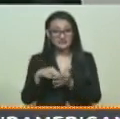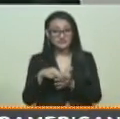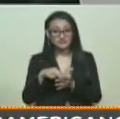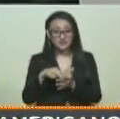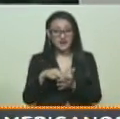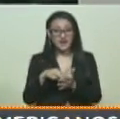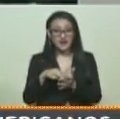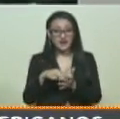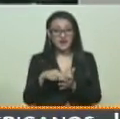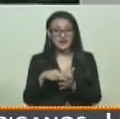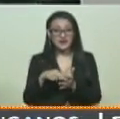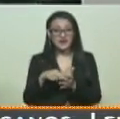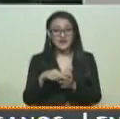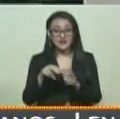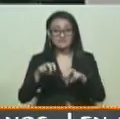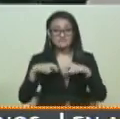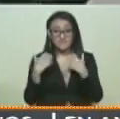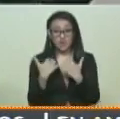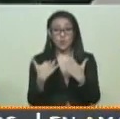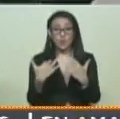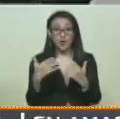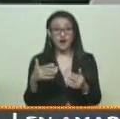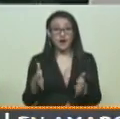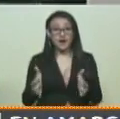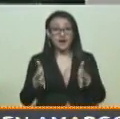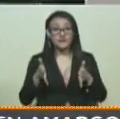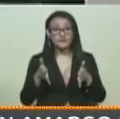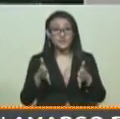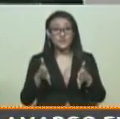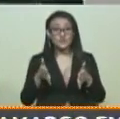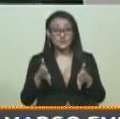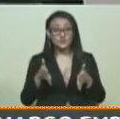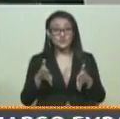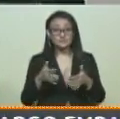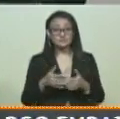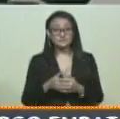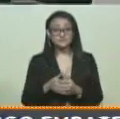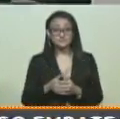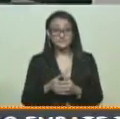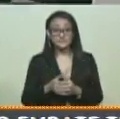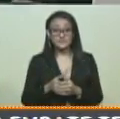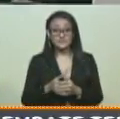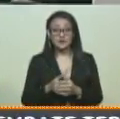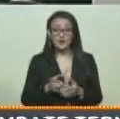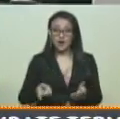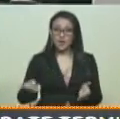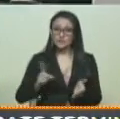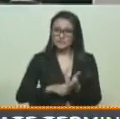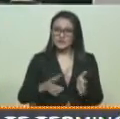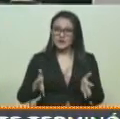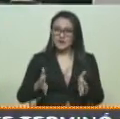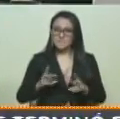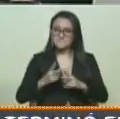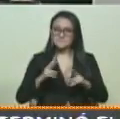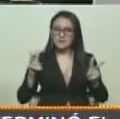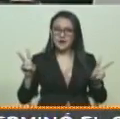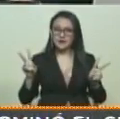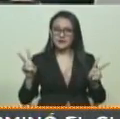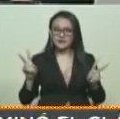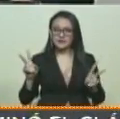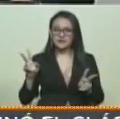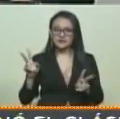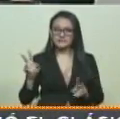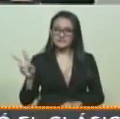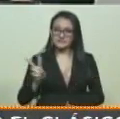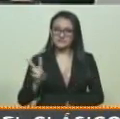plenipotenciaria Asamblea Nacional Constituyente y con ello el retorno de la paz a las calles de